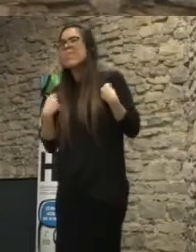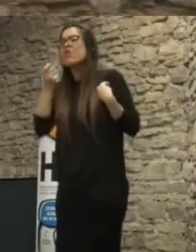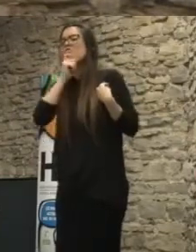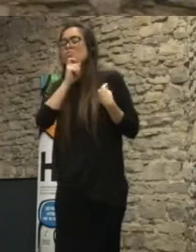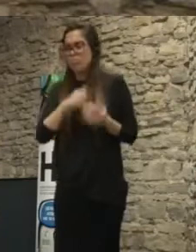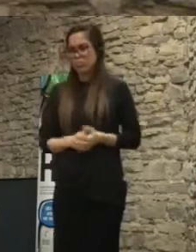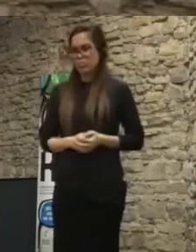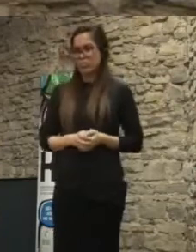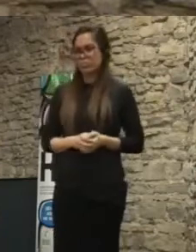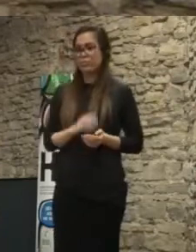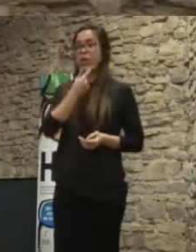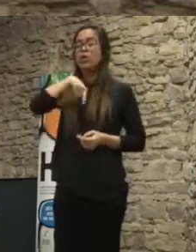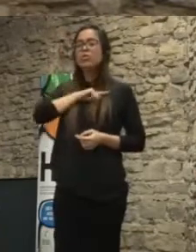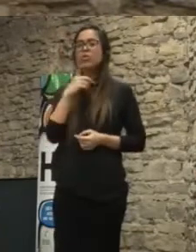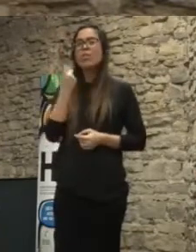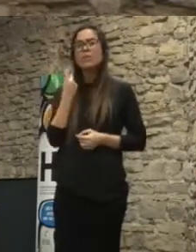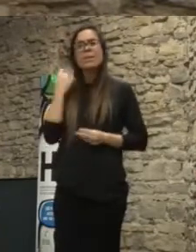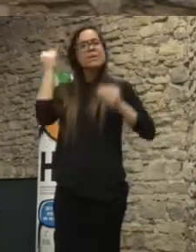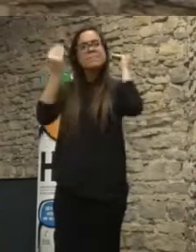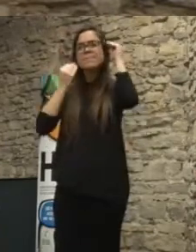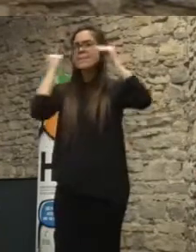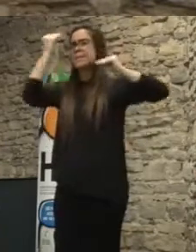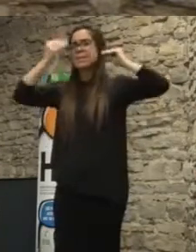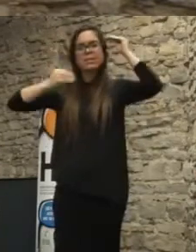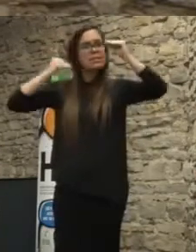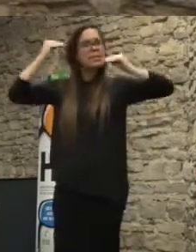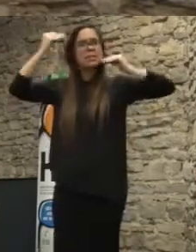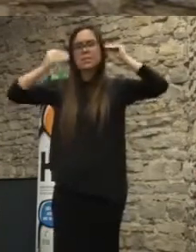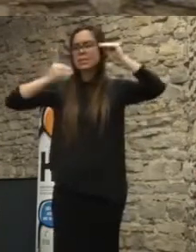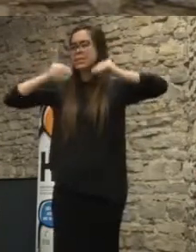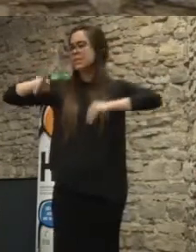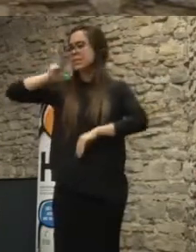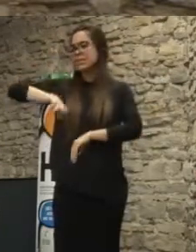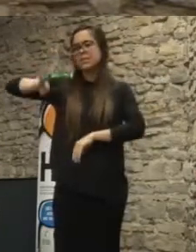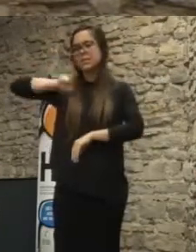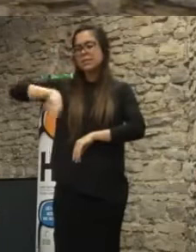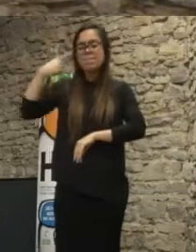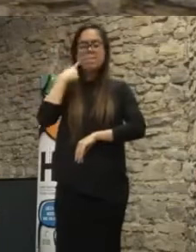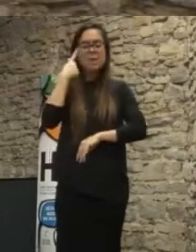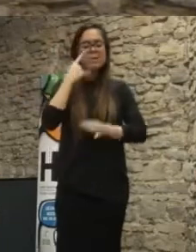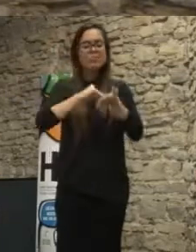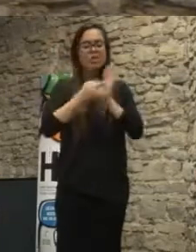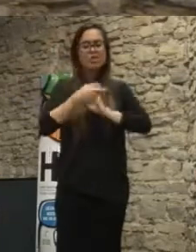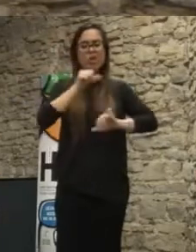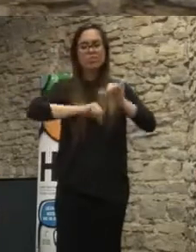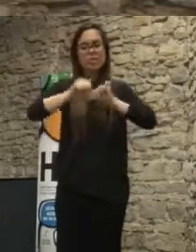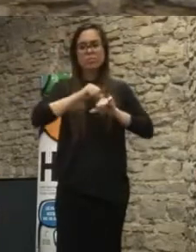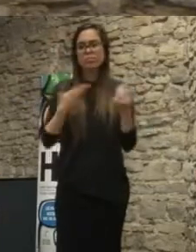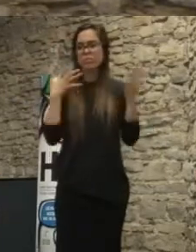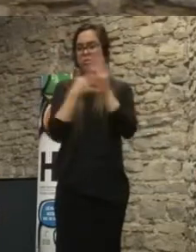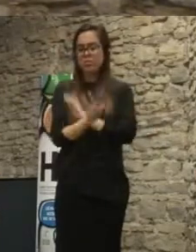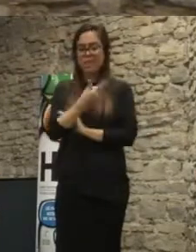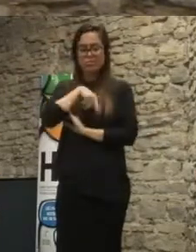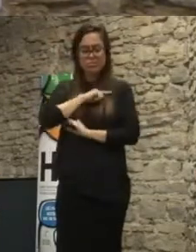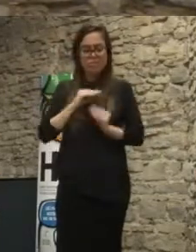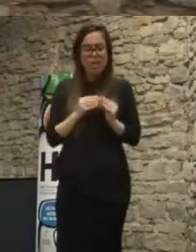Necesitamos repensar y repensarnos desde el punto de vista del proyecto asociativo, que quiere decir qué cosas hacemos